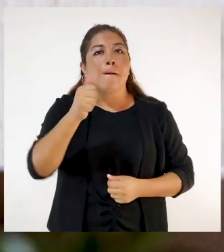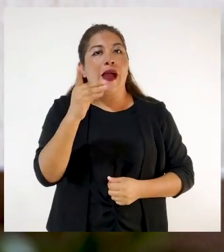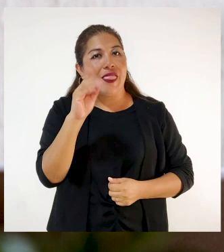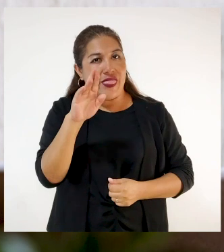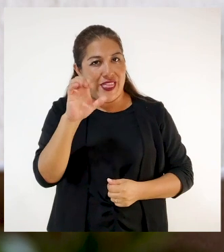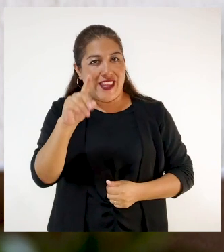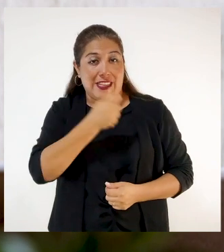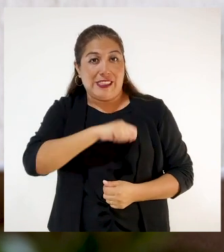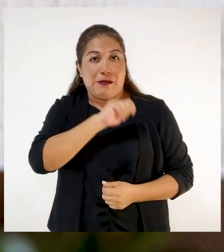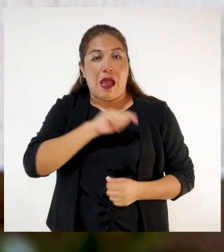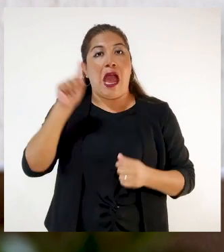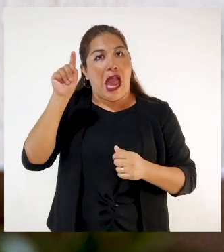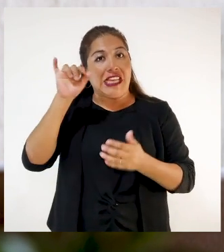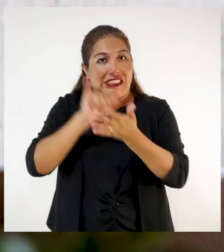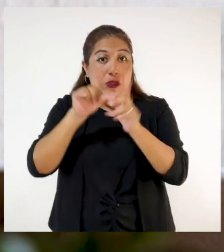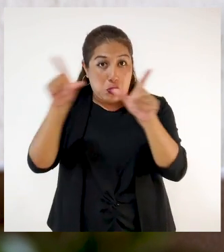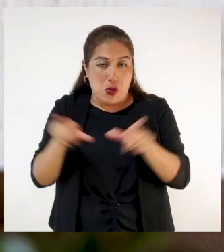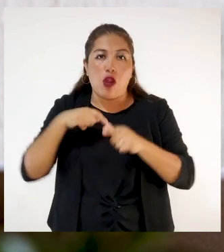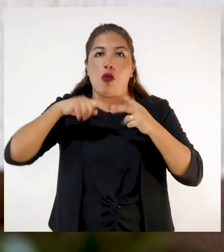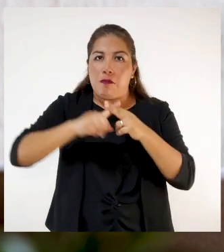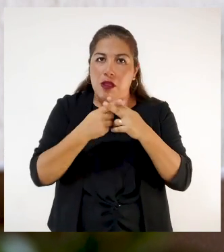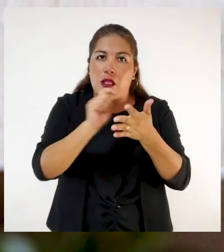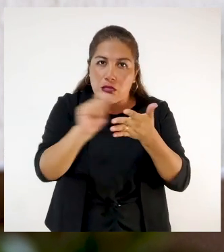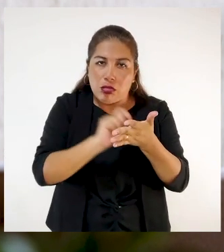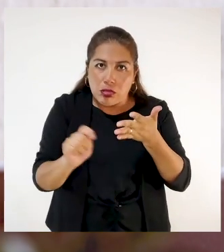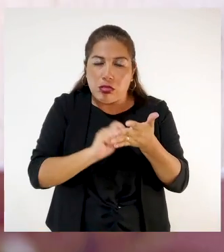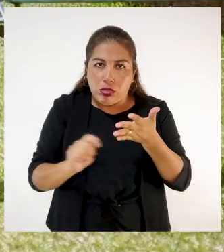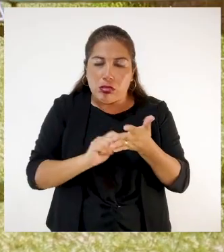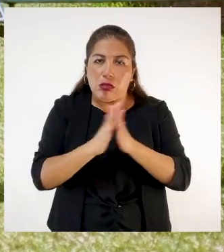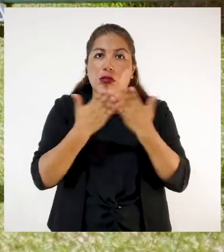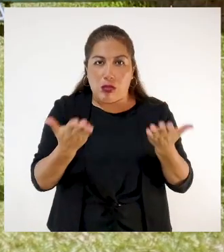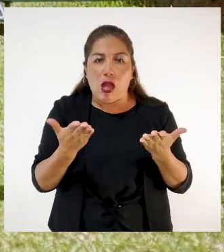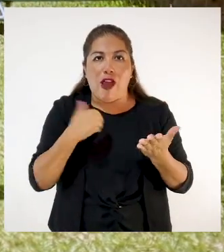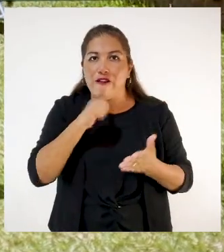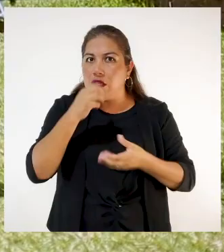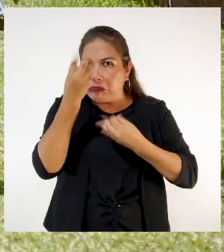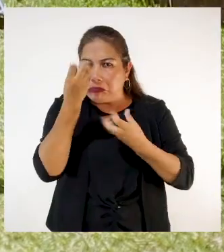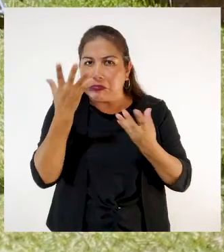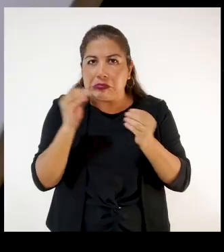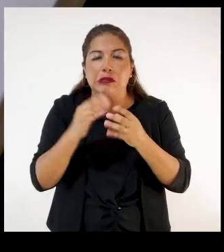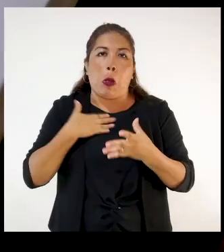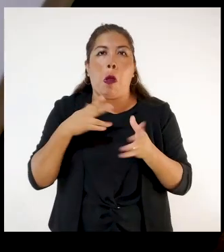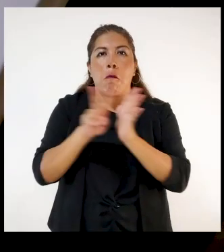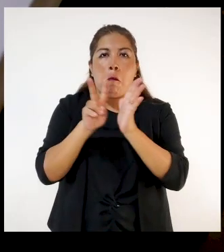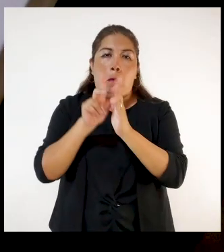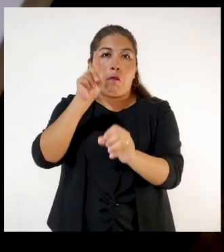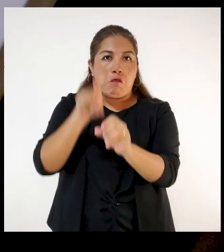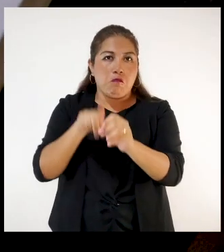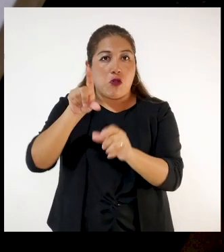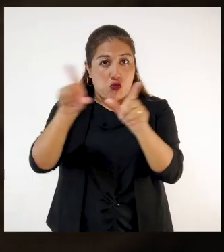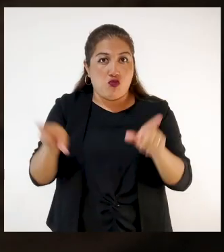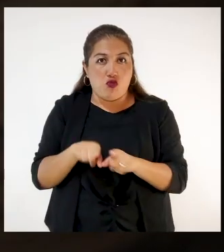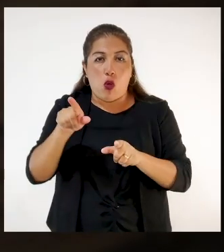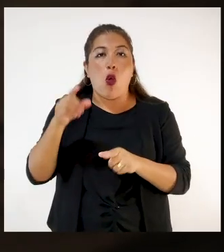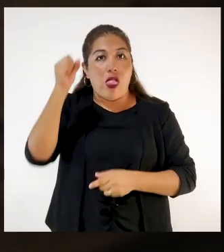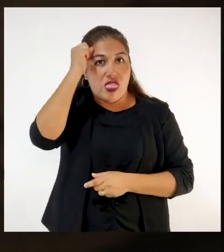estuve allá es donde yo comienzo a redactar el libro y dije, me falta información. Y me metí a un voluntariado en Madrid de